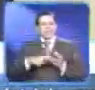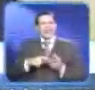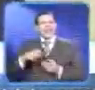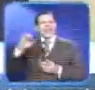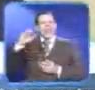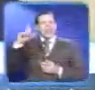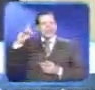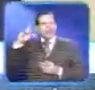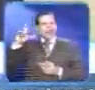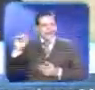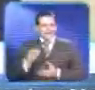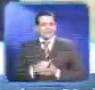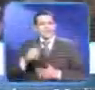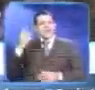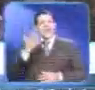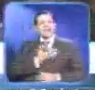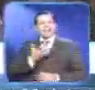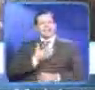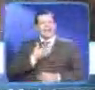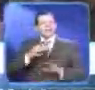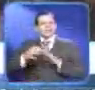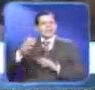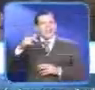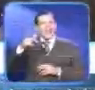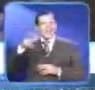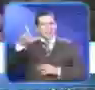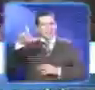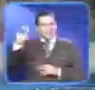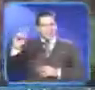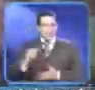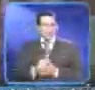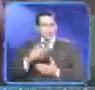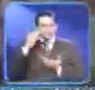Eladio Lares, por la alcaldía del municipio de Latillo. Jonathan Quintero, El Observador.